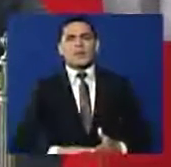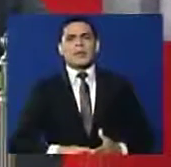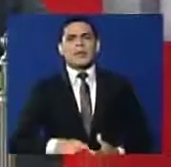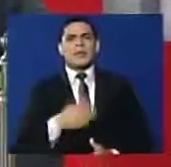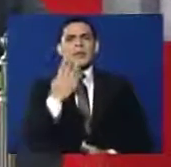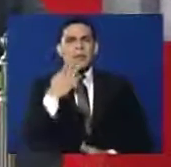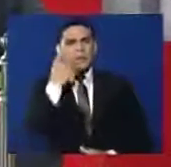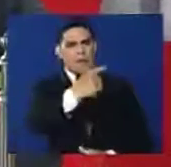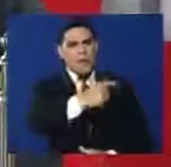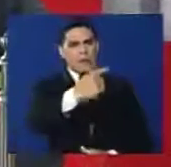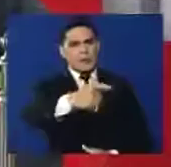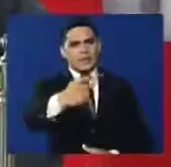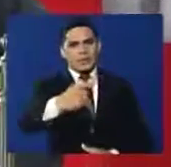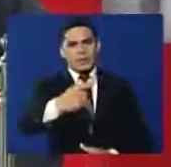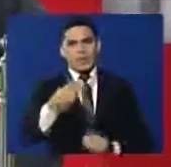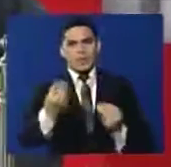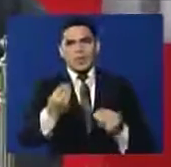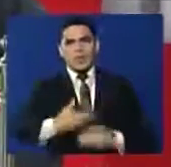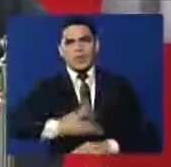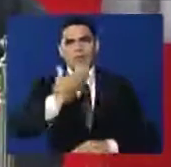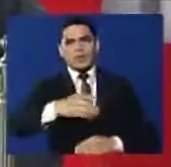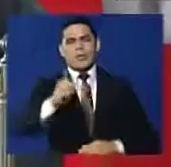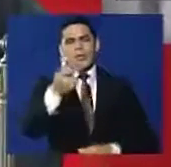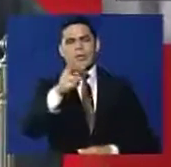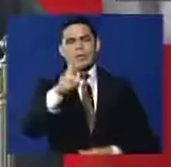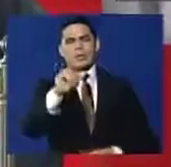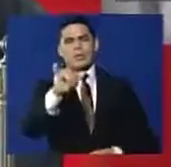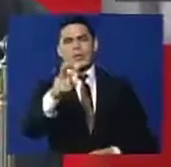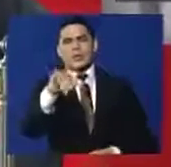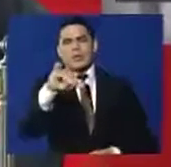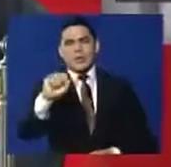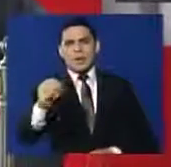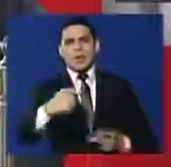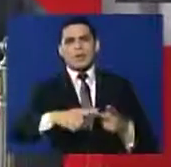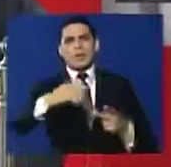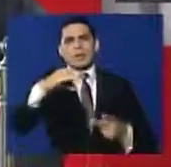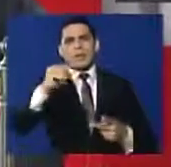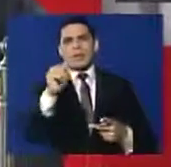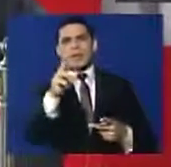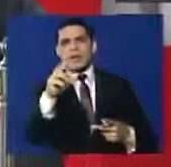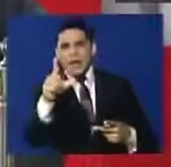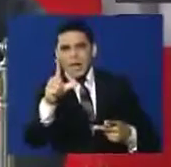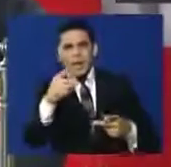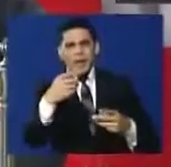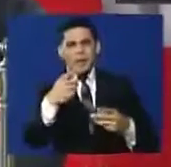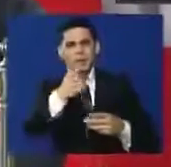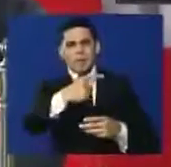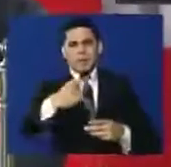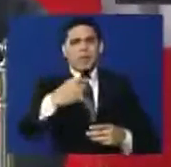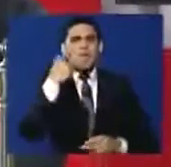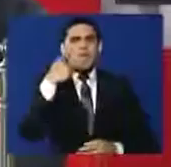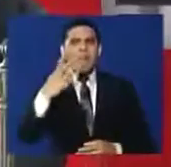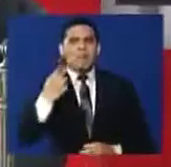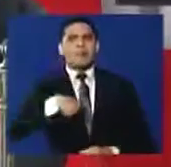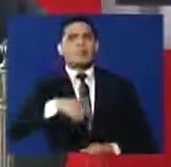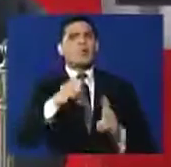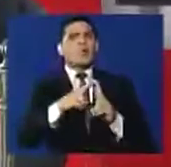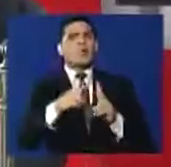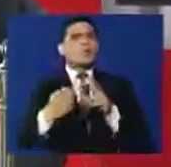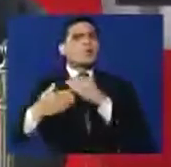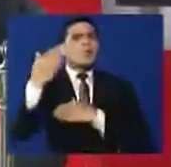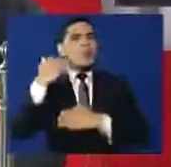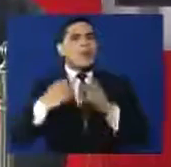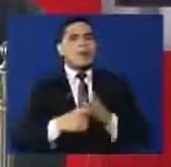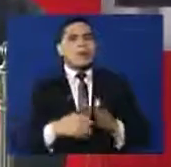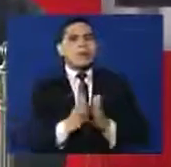aquellos personajes importantes, Gravis Vázquez, Luis Ojo, Cal Herrera. Imagínate, Cal Herrera lo conocimos nosotros allá en San